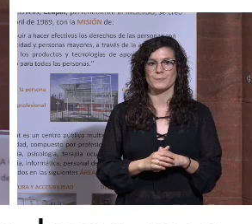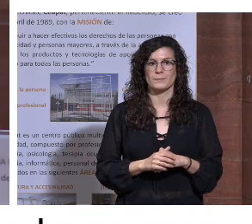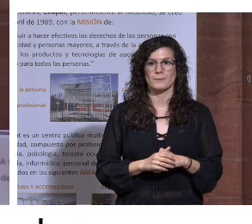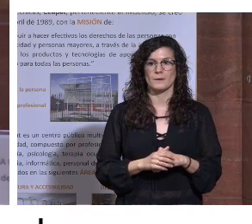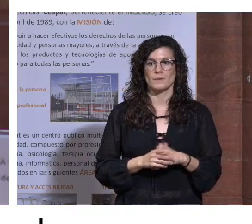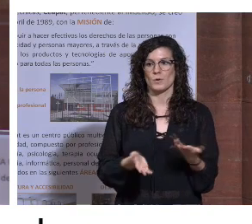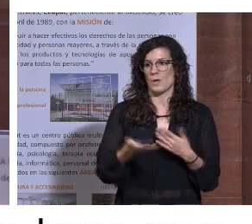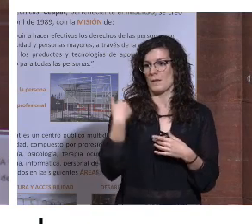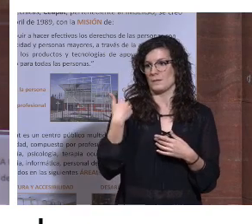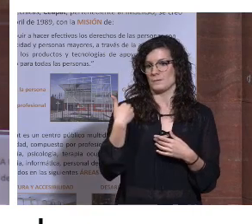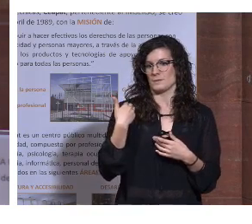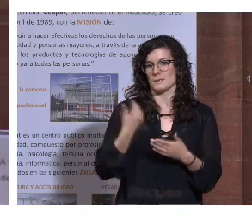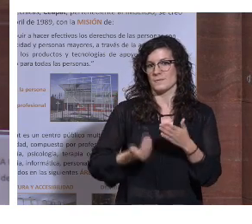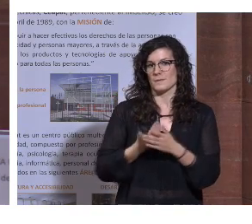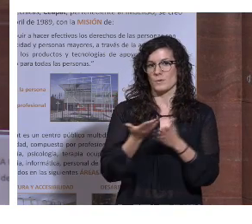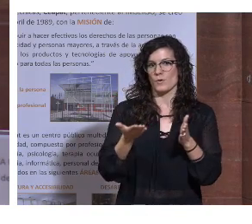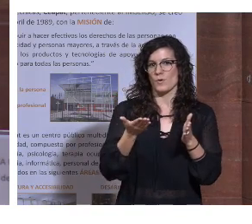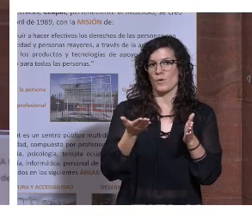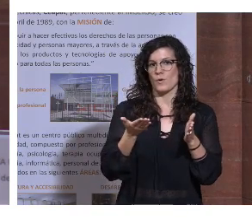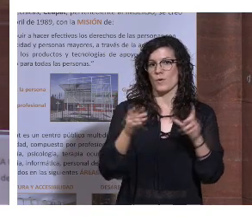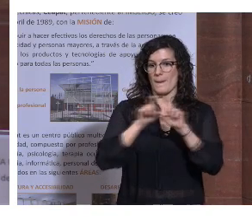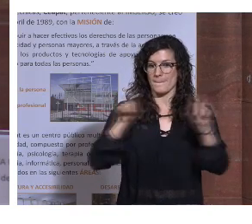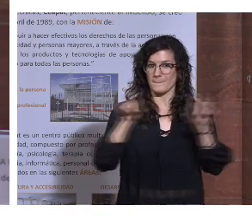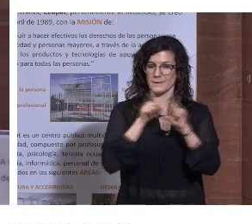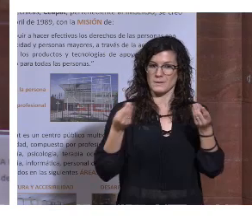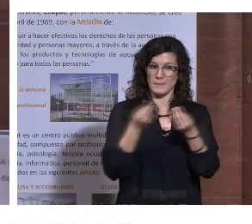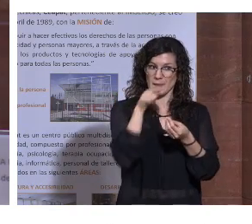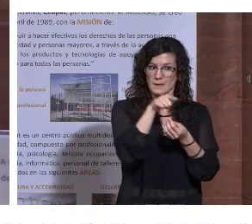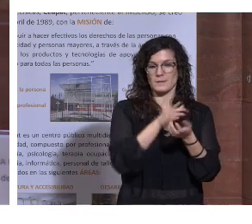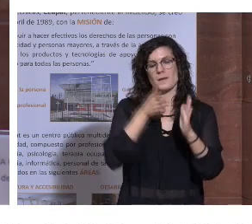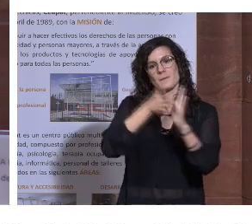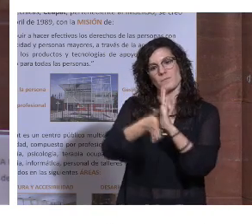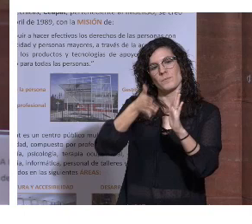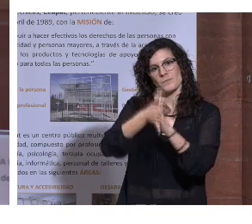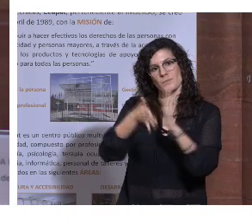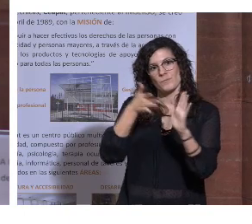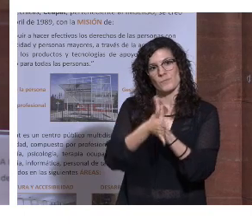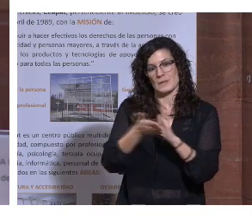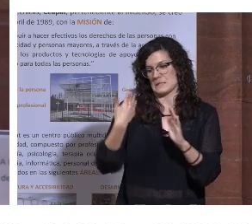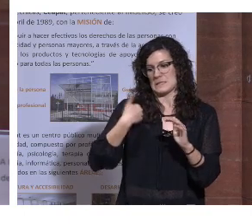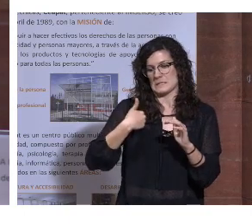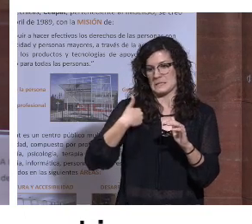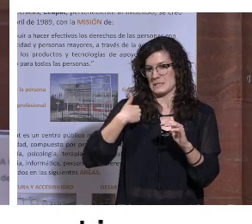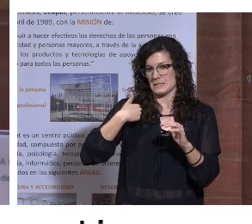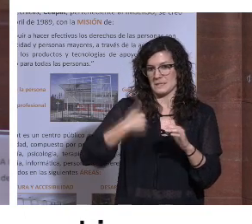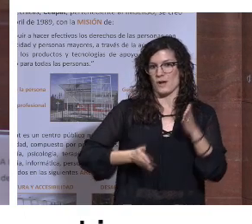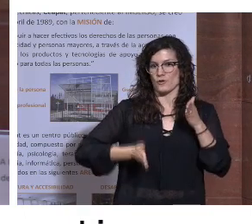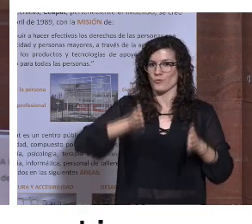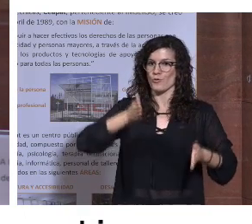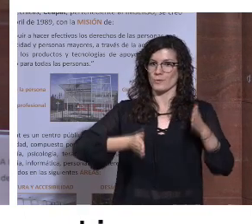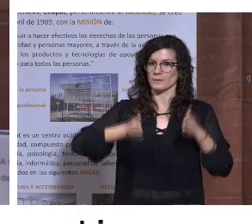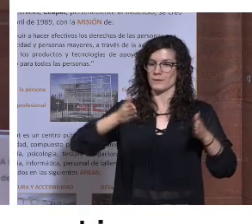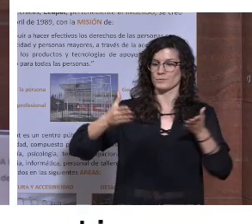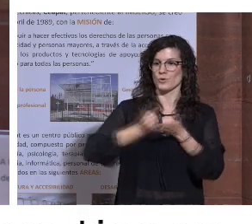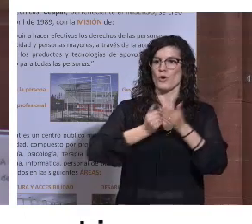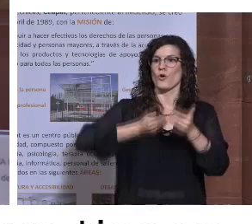porque el otro día estábamos con una gran compañía, ¿no? Que hablaba de cómo ya tienen completamente robotizado lo que es el